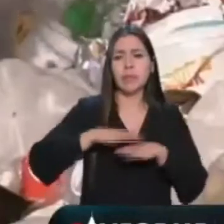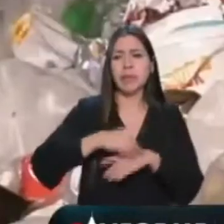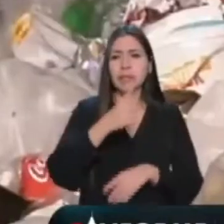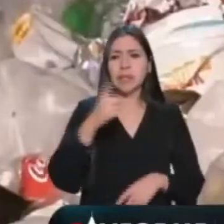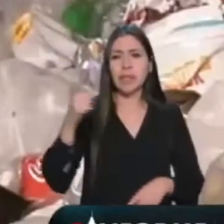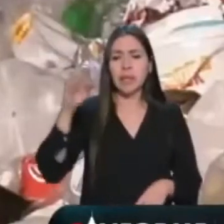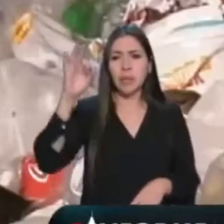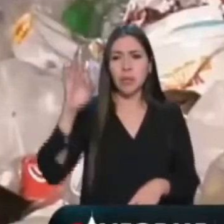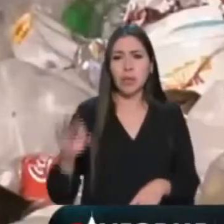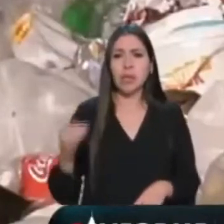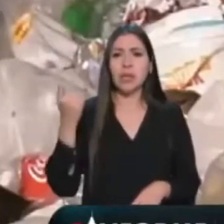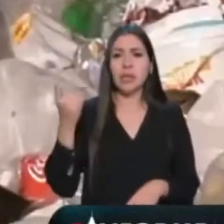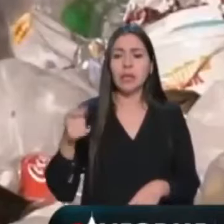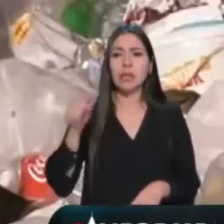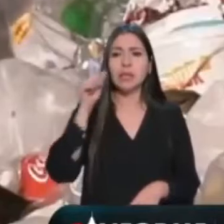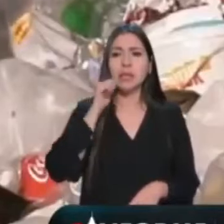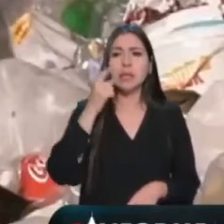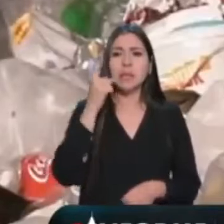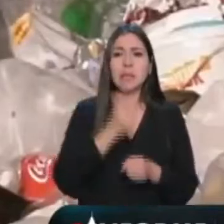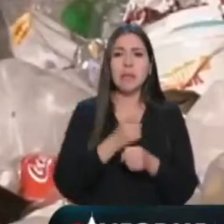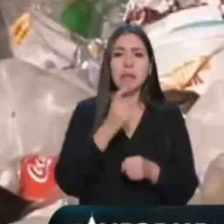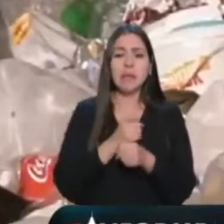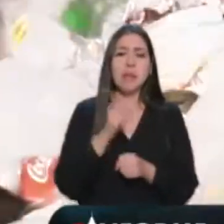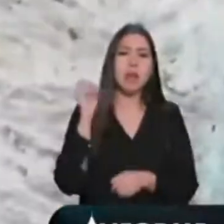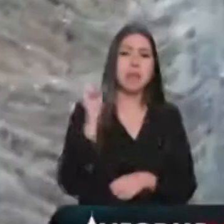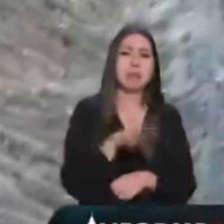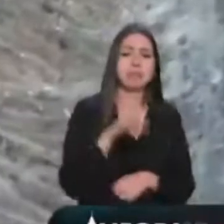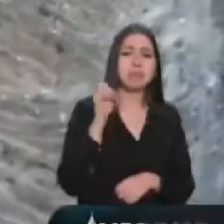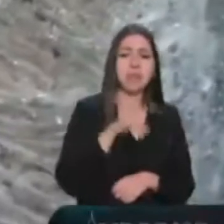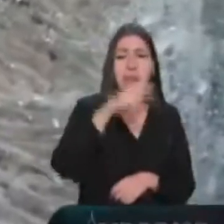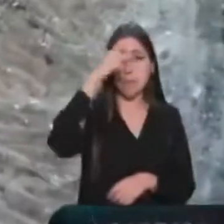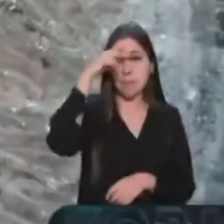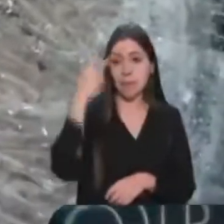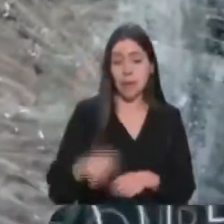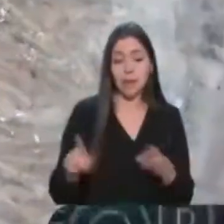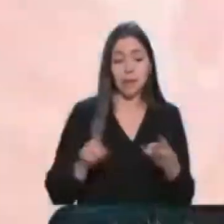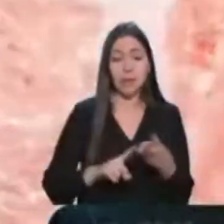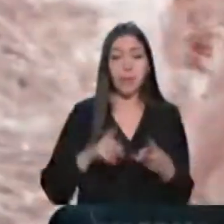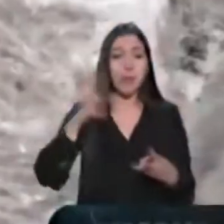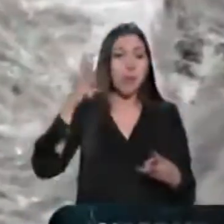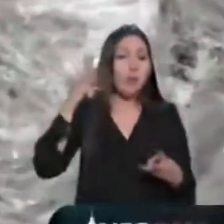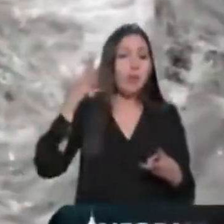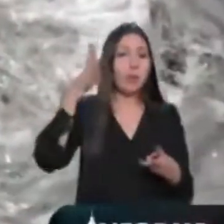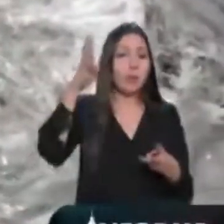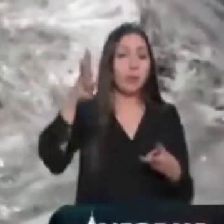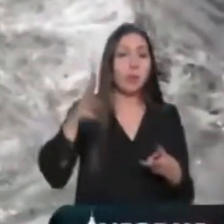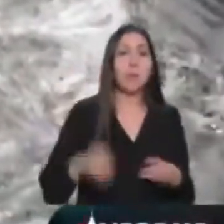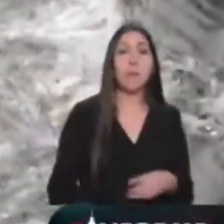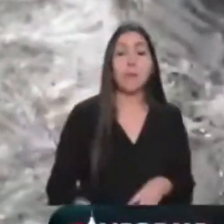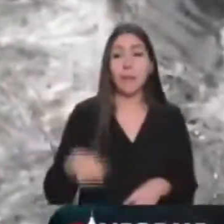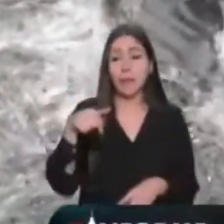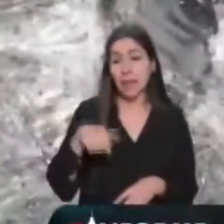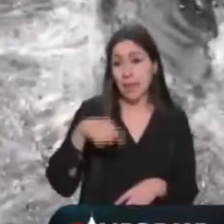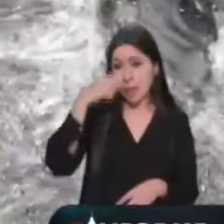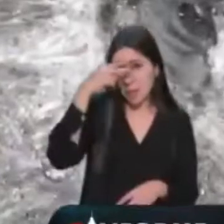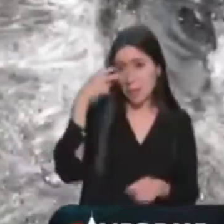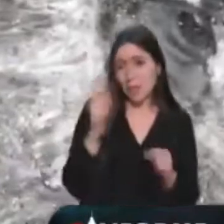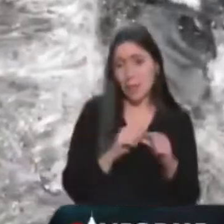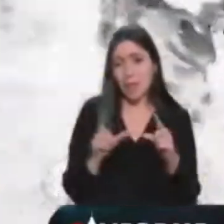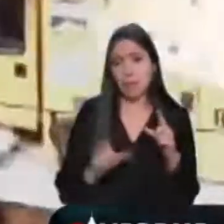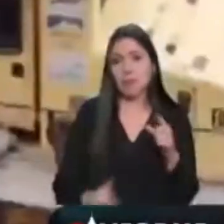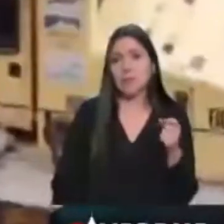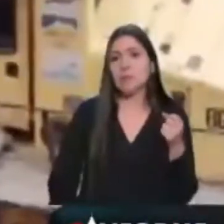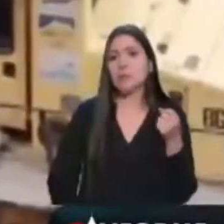como uno de sus principales destinos a México. Y la del futuro, cuando nuestro país enfrente la exigencia